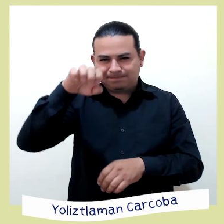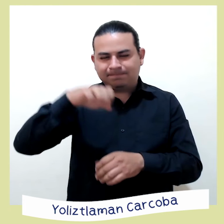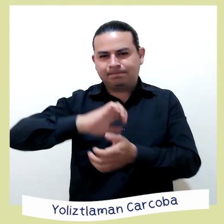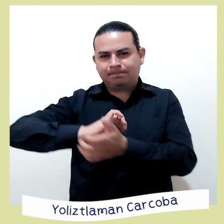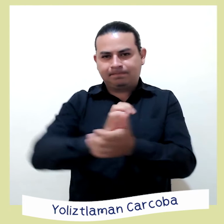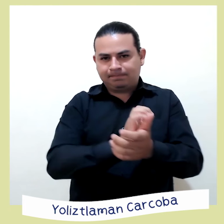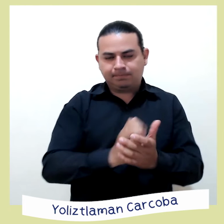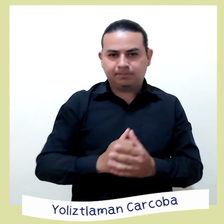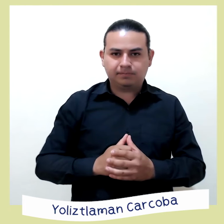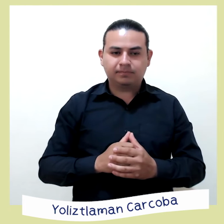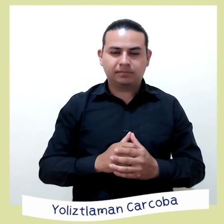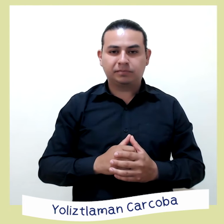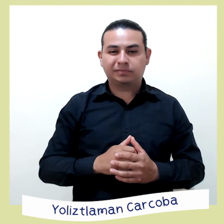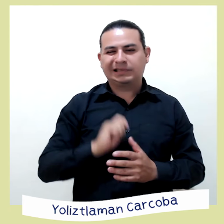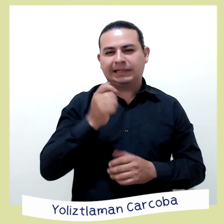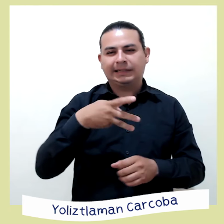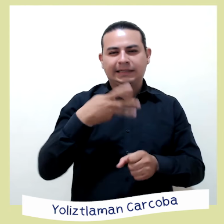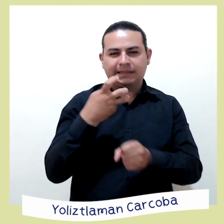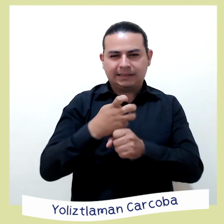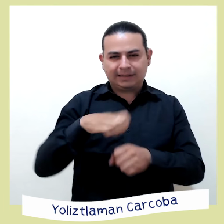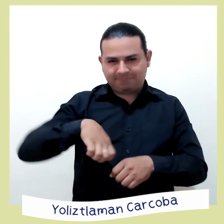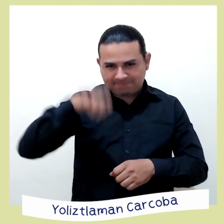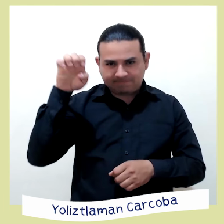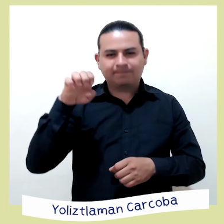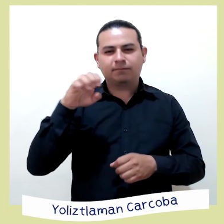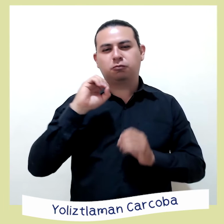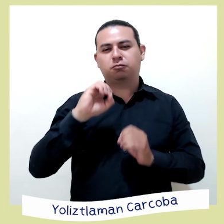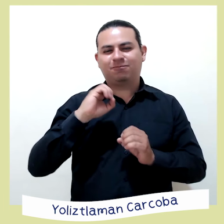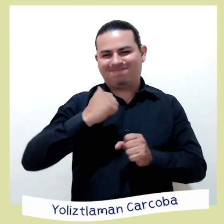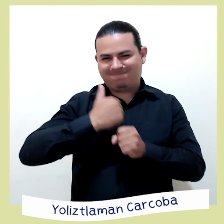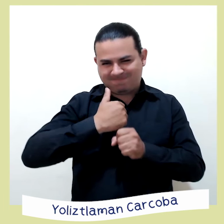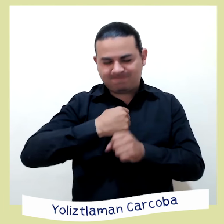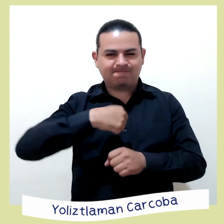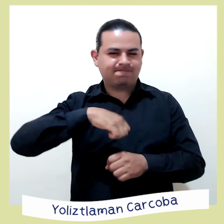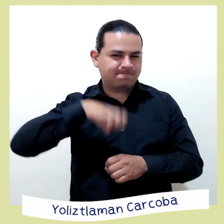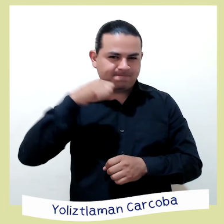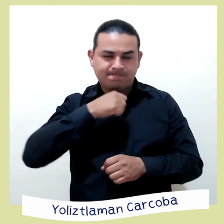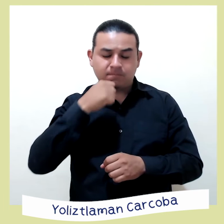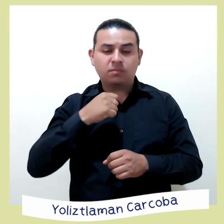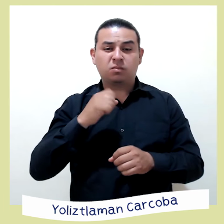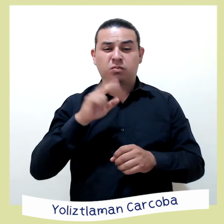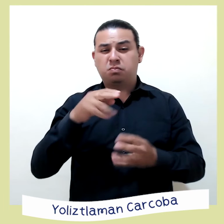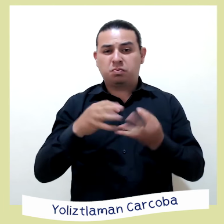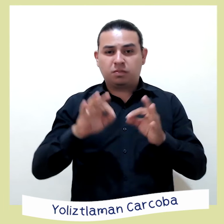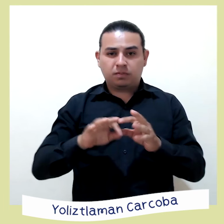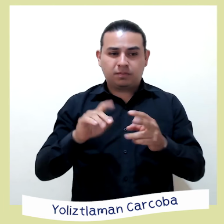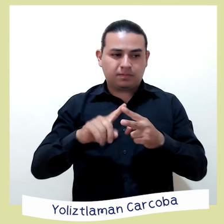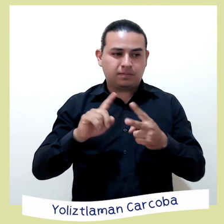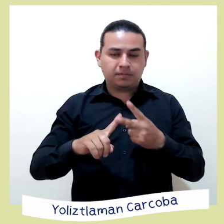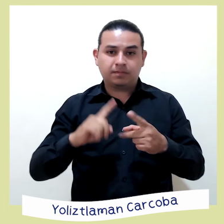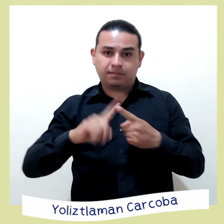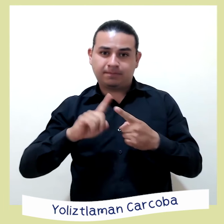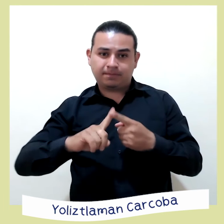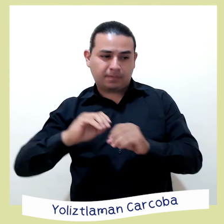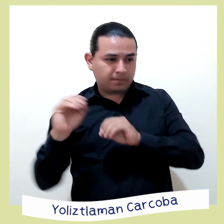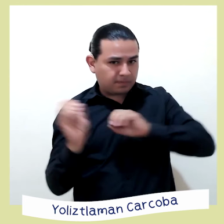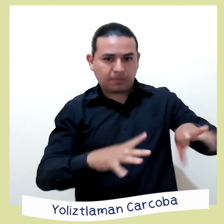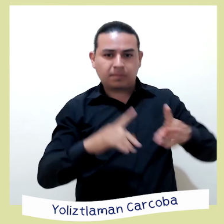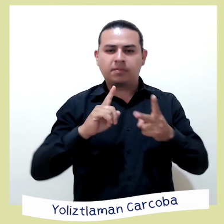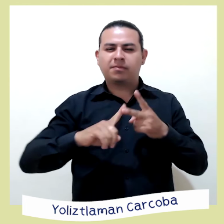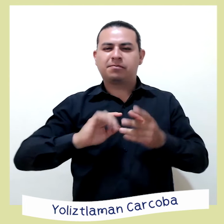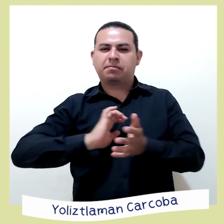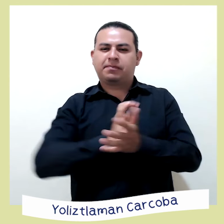dos factores muy importantes que influyen mucho en las personas que somos de la tercera